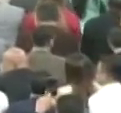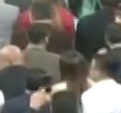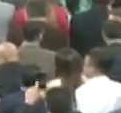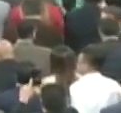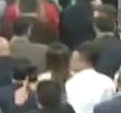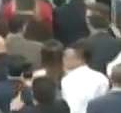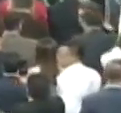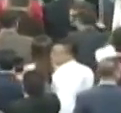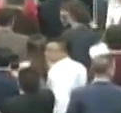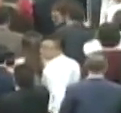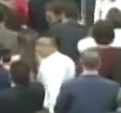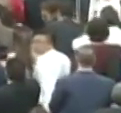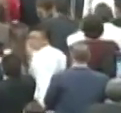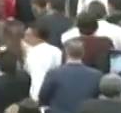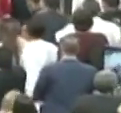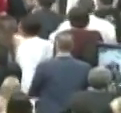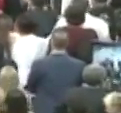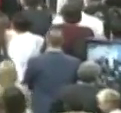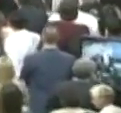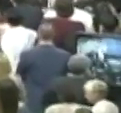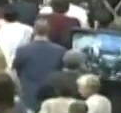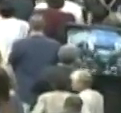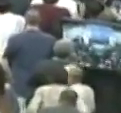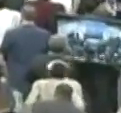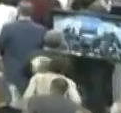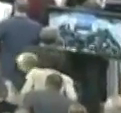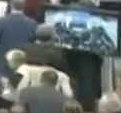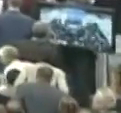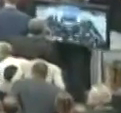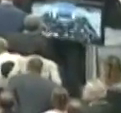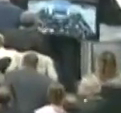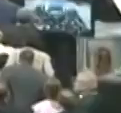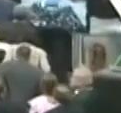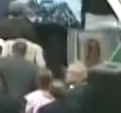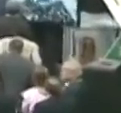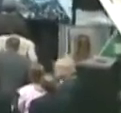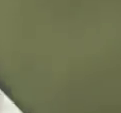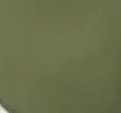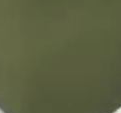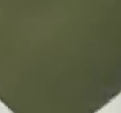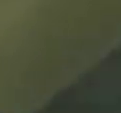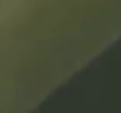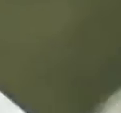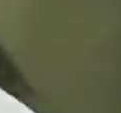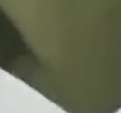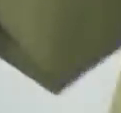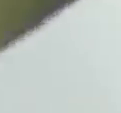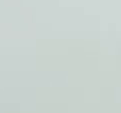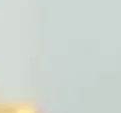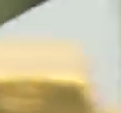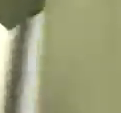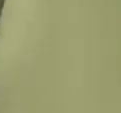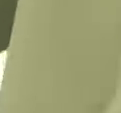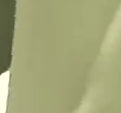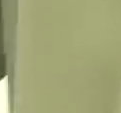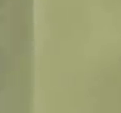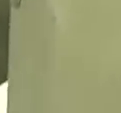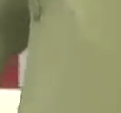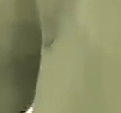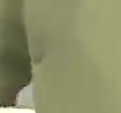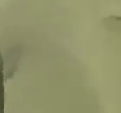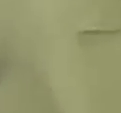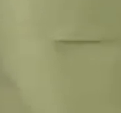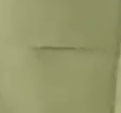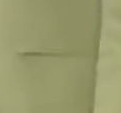importante Expo Venezuela Potencia 2018 en los espacios del Poliedro de Caracas. Recordemos que se estará desarrollando